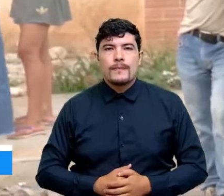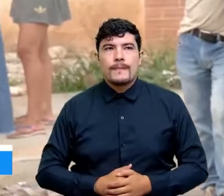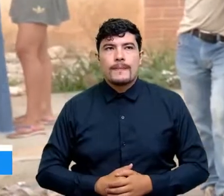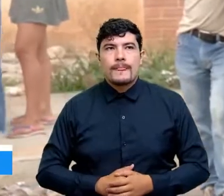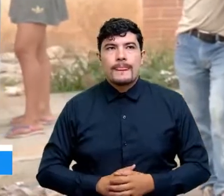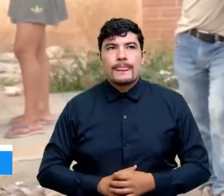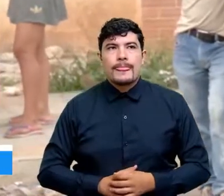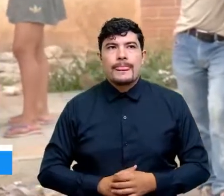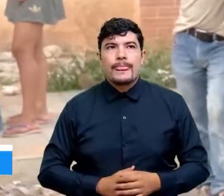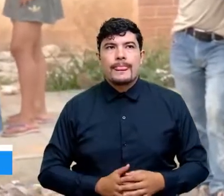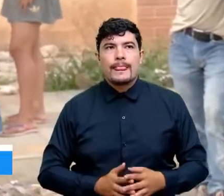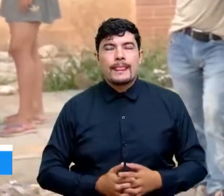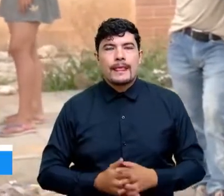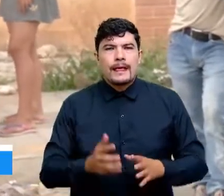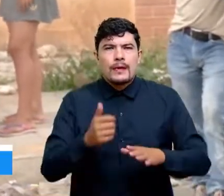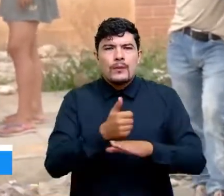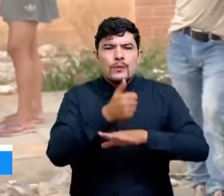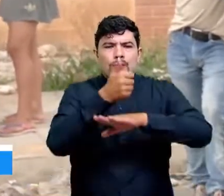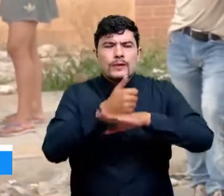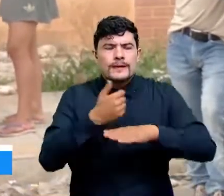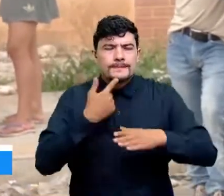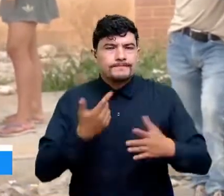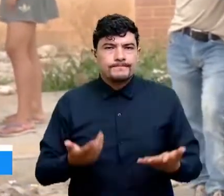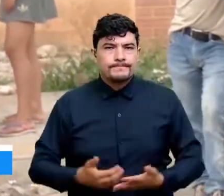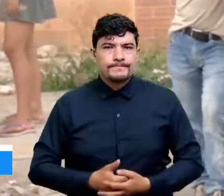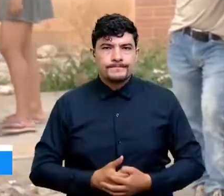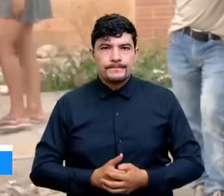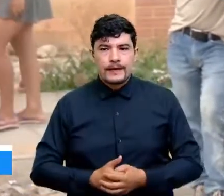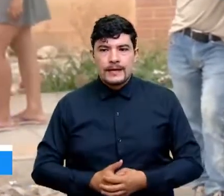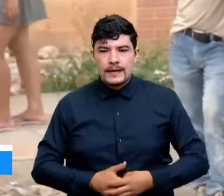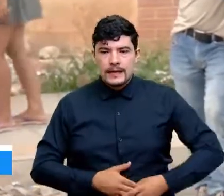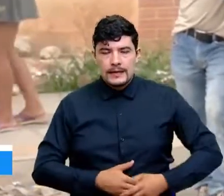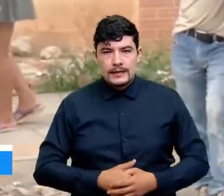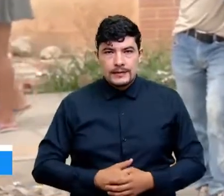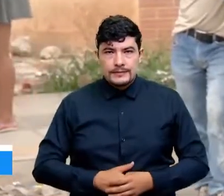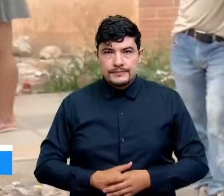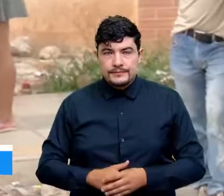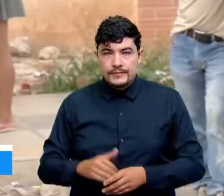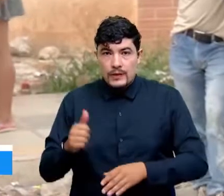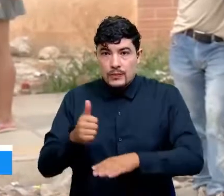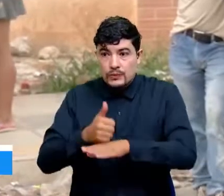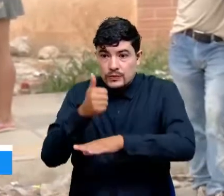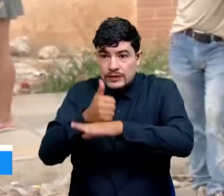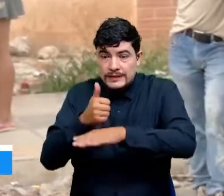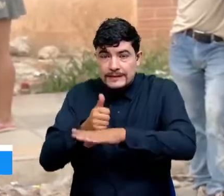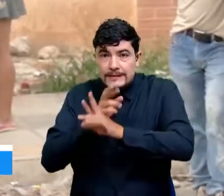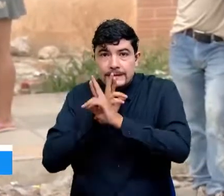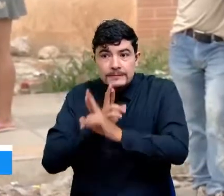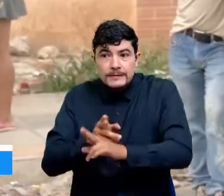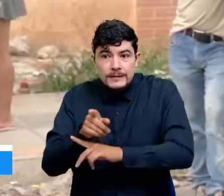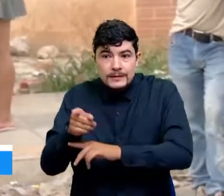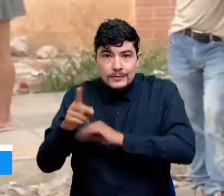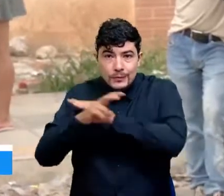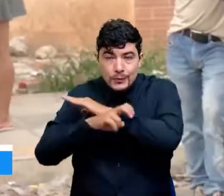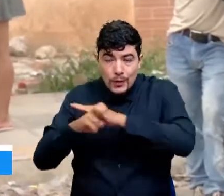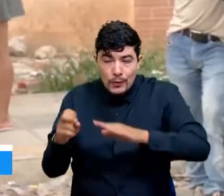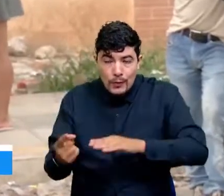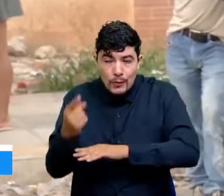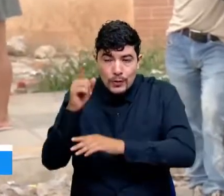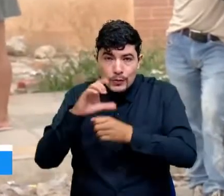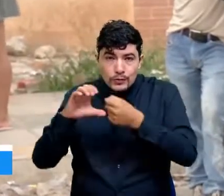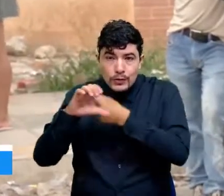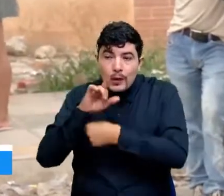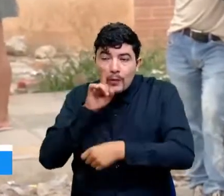Pues según las autoridades, estos hurtos, al parecer con escopolamina, no solo en Bucaramanga se están presentando, sino en otras